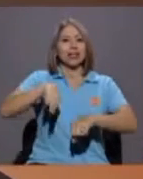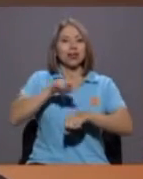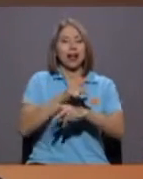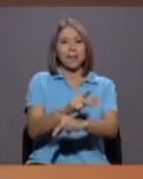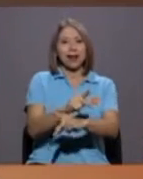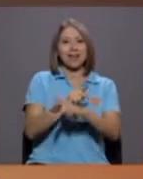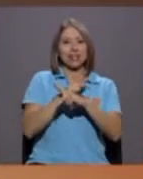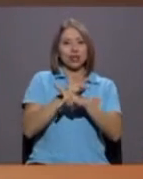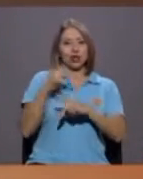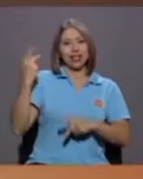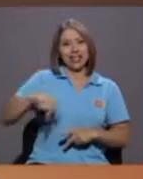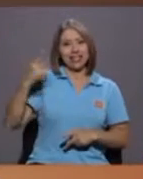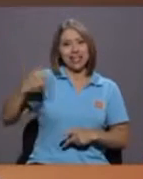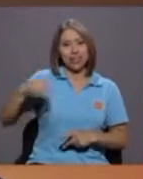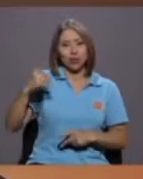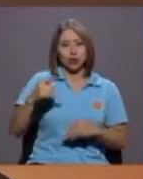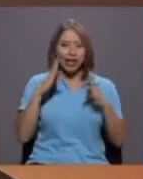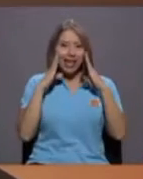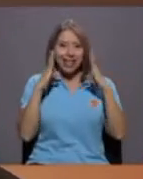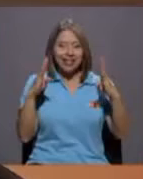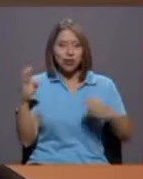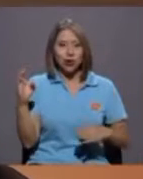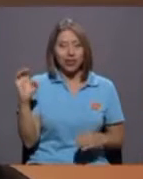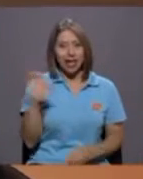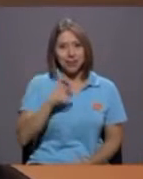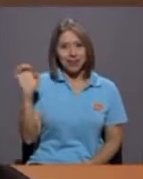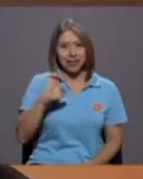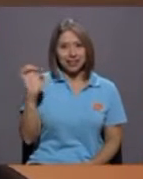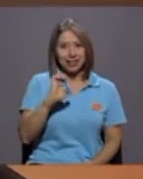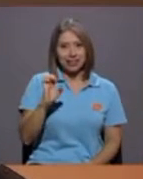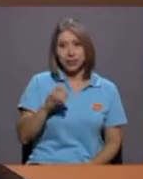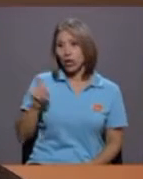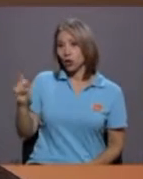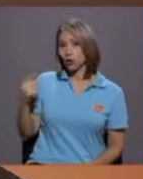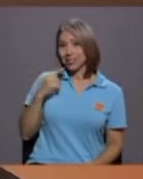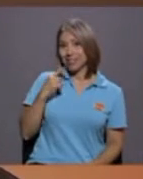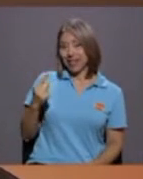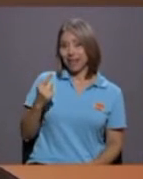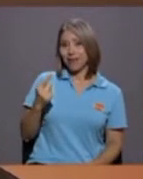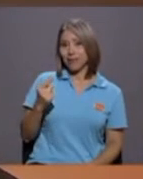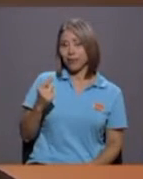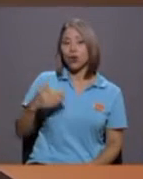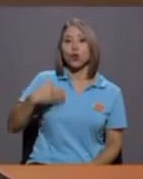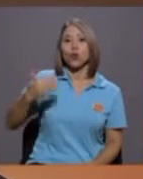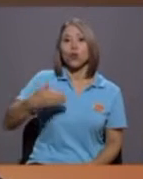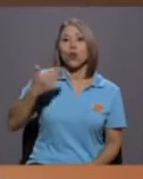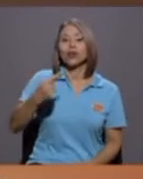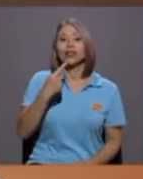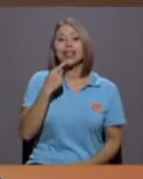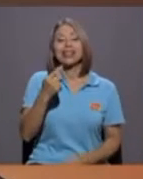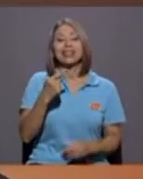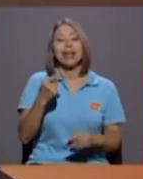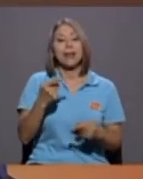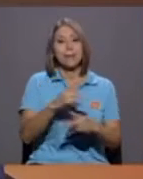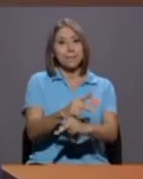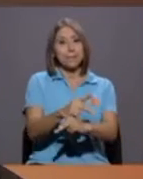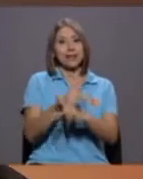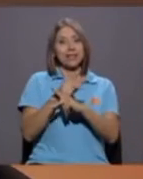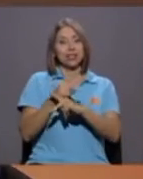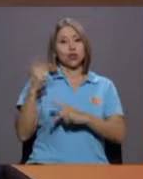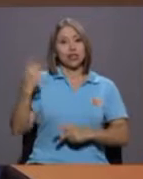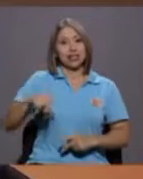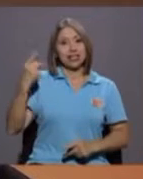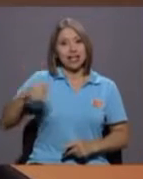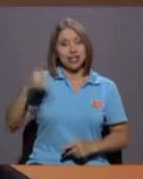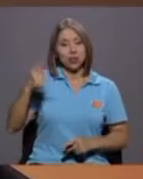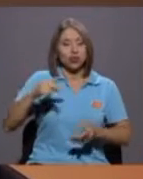Atención de Emergencias. Y esto que usted señalaba, efectivamente, cuando se menciona el concepto de prevención de riesgos, está